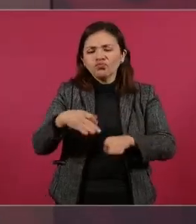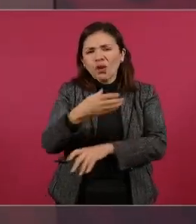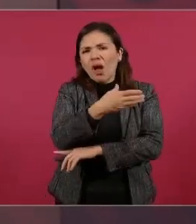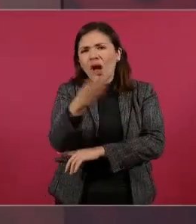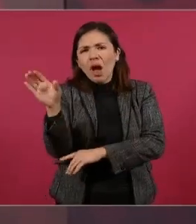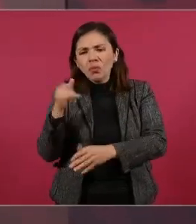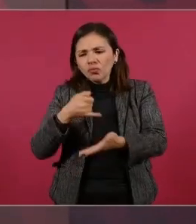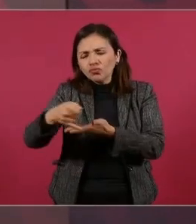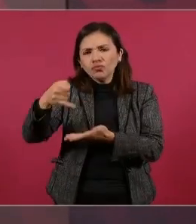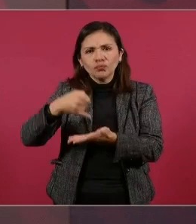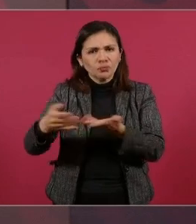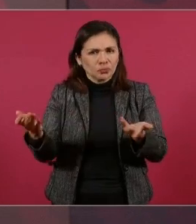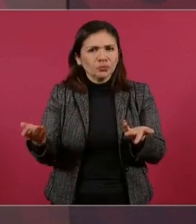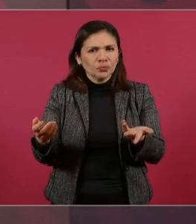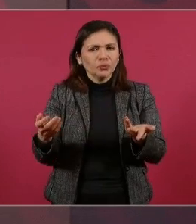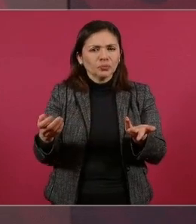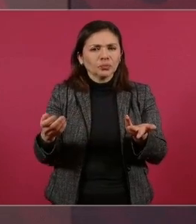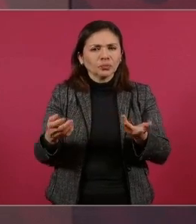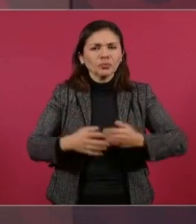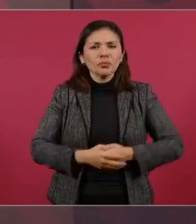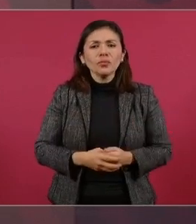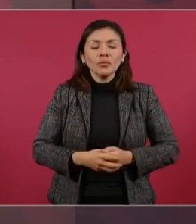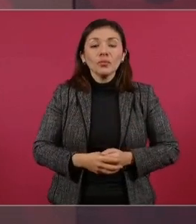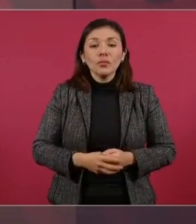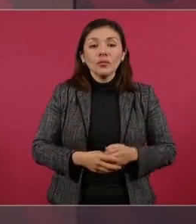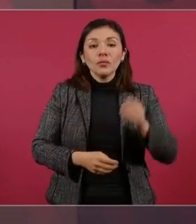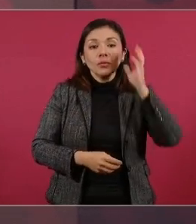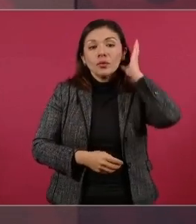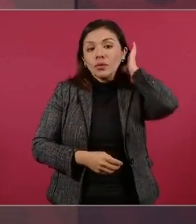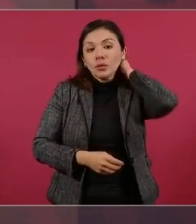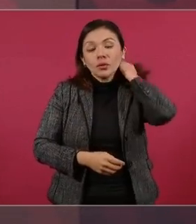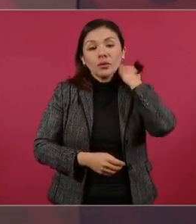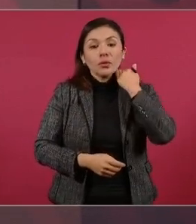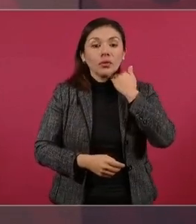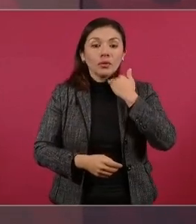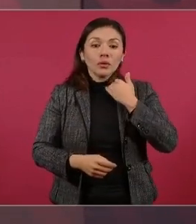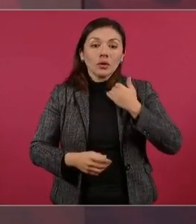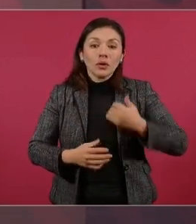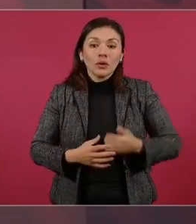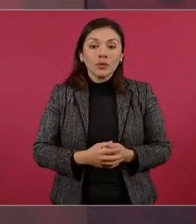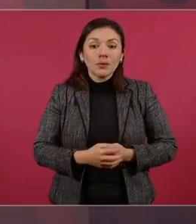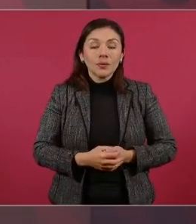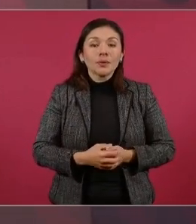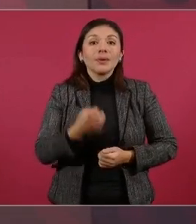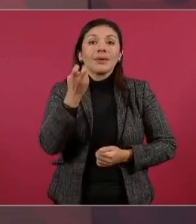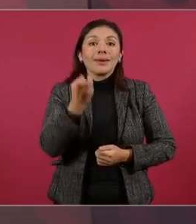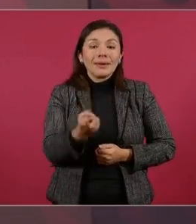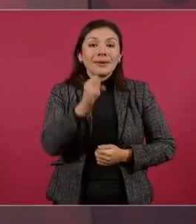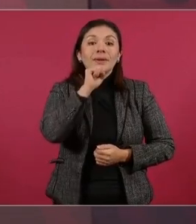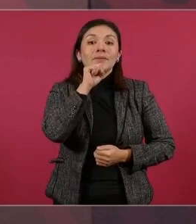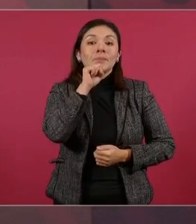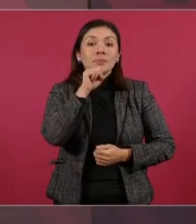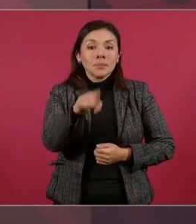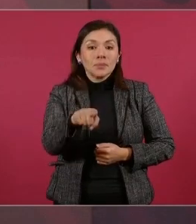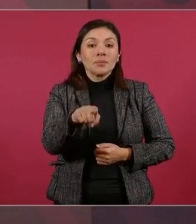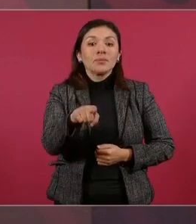jornaleros jornaleros agrícolas agrícolas entonces este y lo mismo